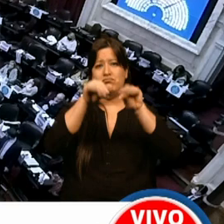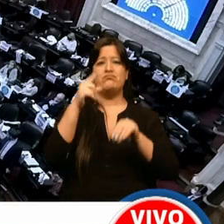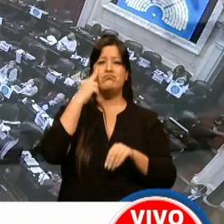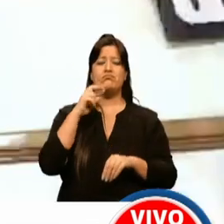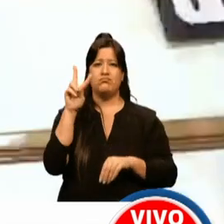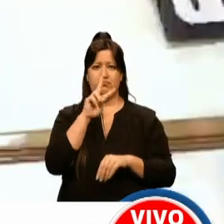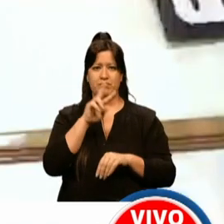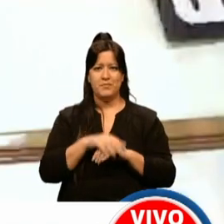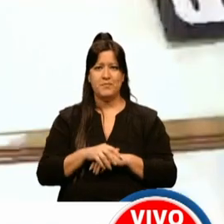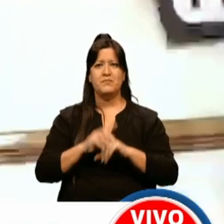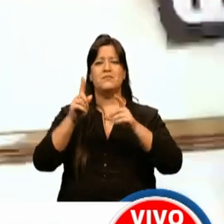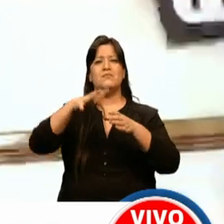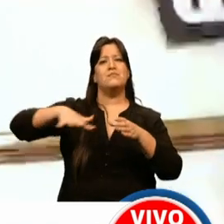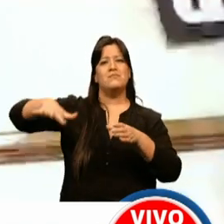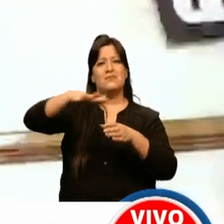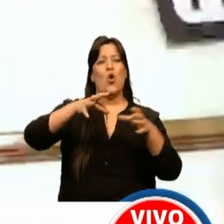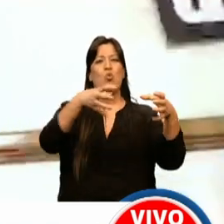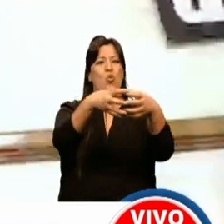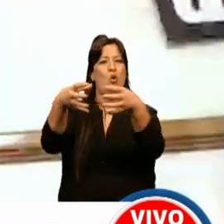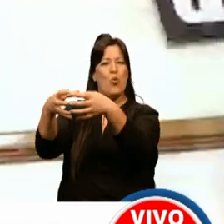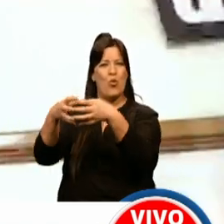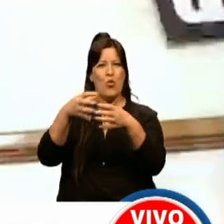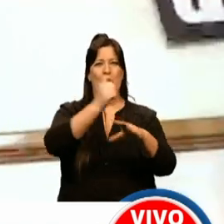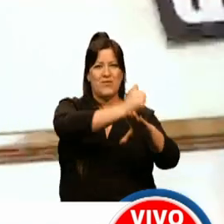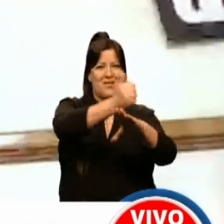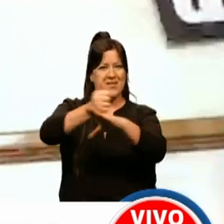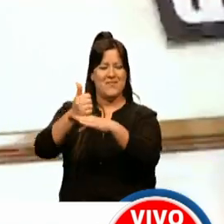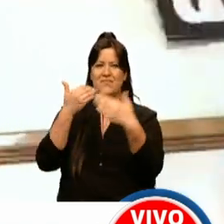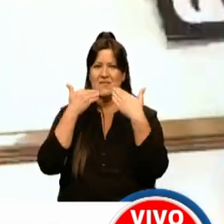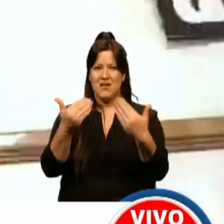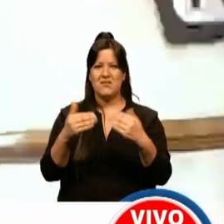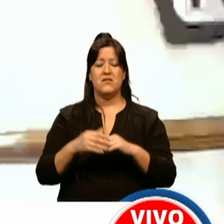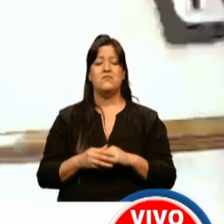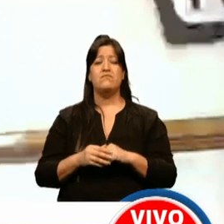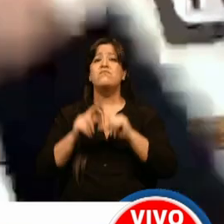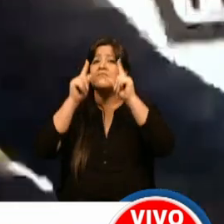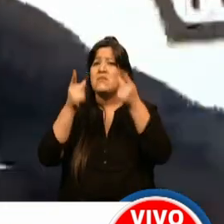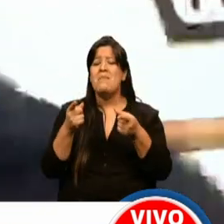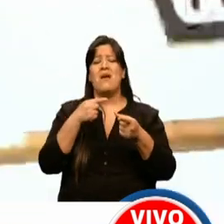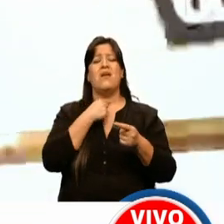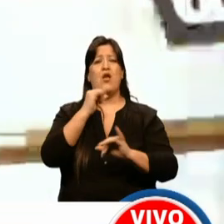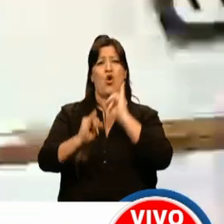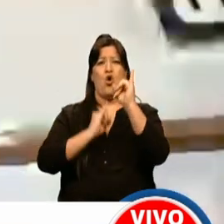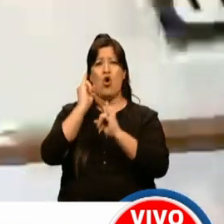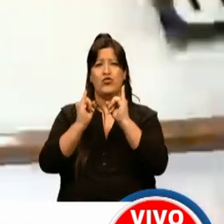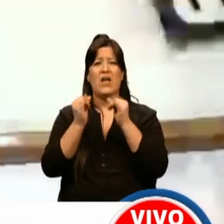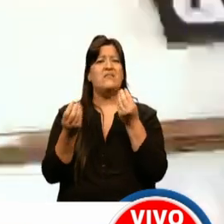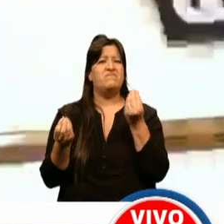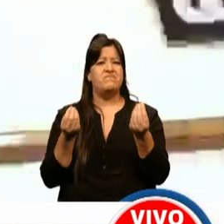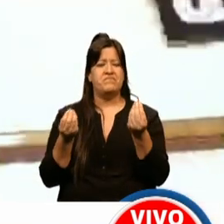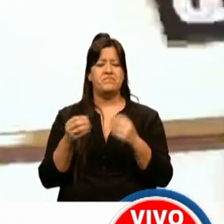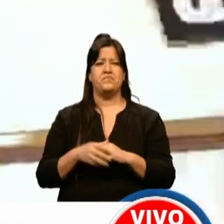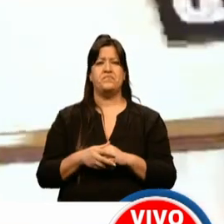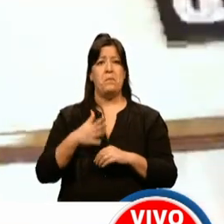a los colectivos presentes y también comentaron que bueno está